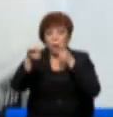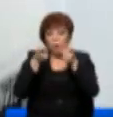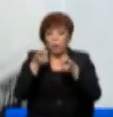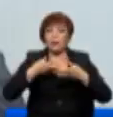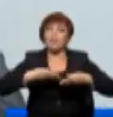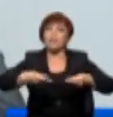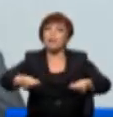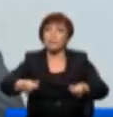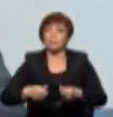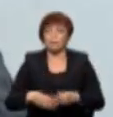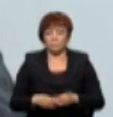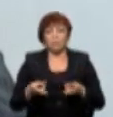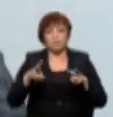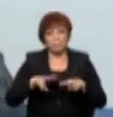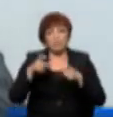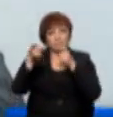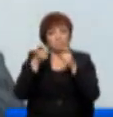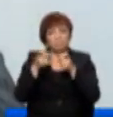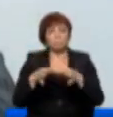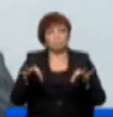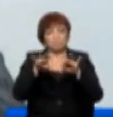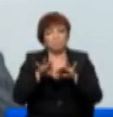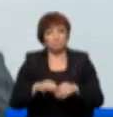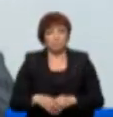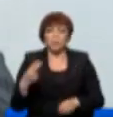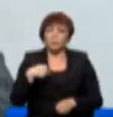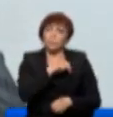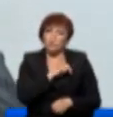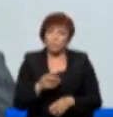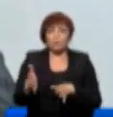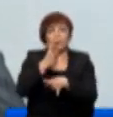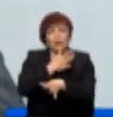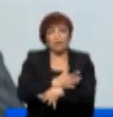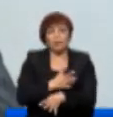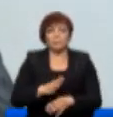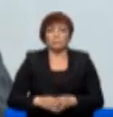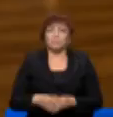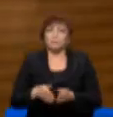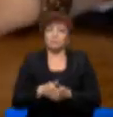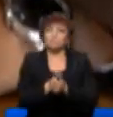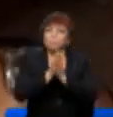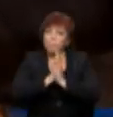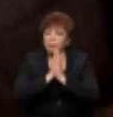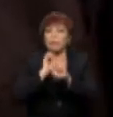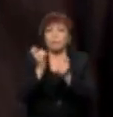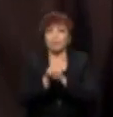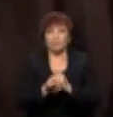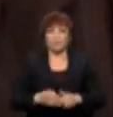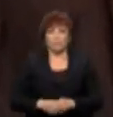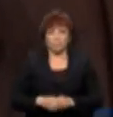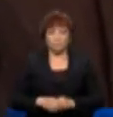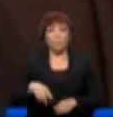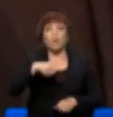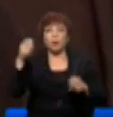campaña anticipada. Han sido propuestas que hemos impulsado desde el día 1 de nuestra gestión. Según Medardo Leas, había